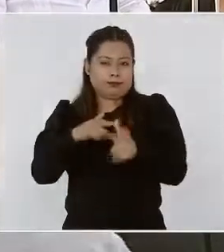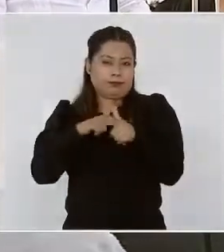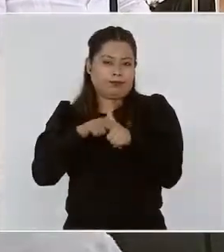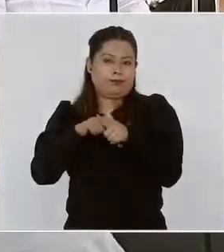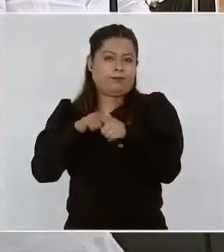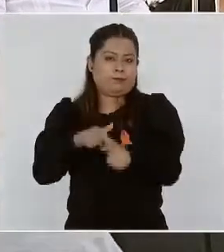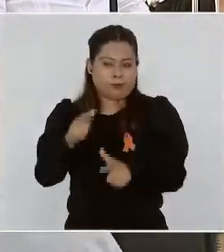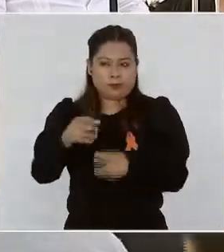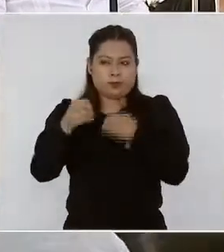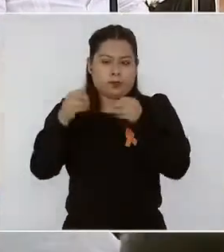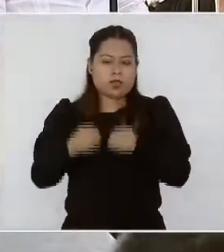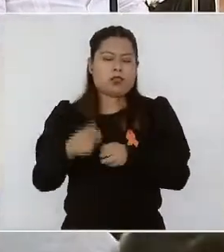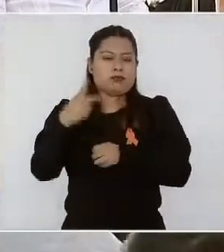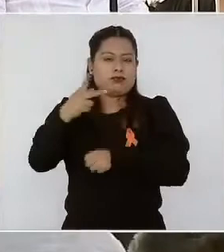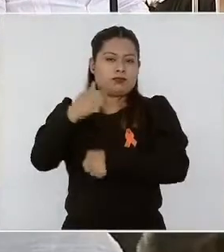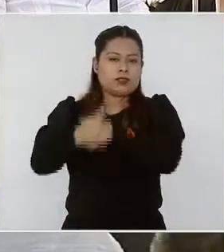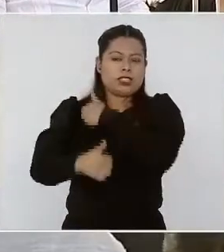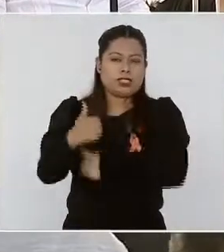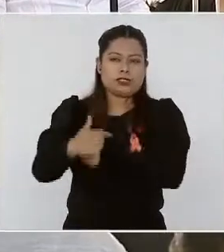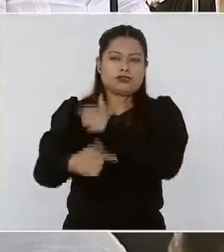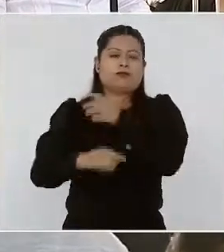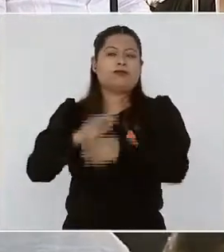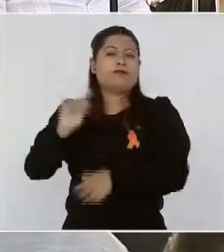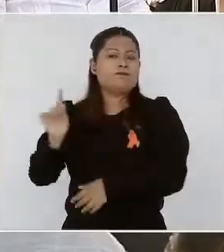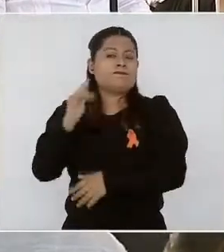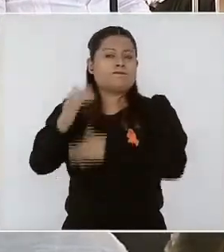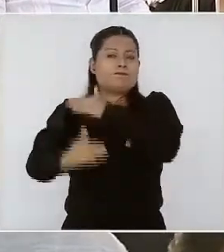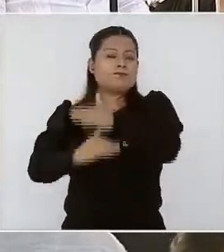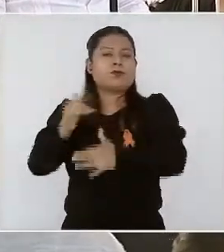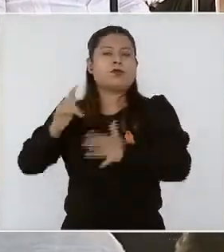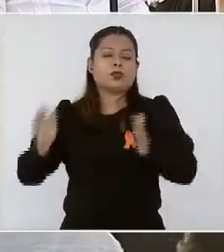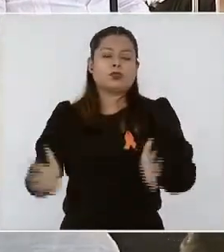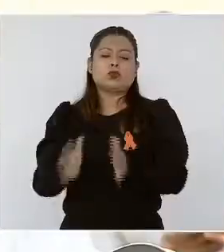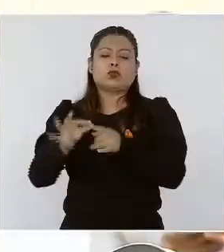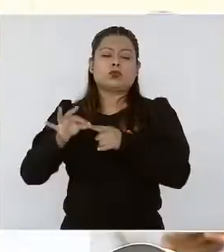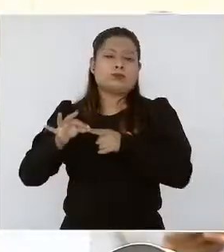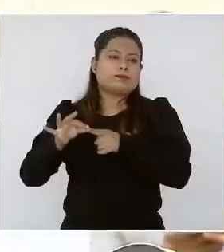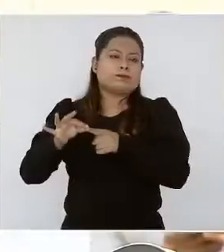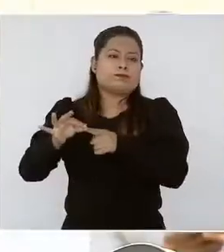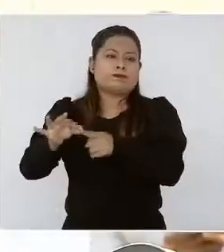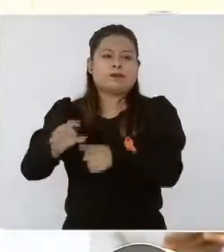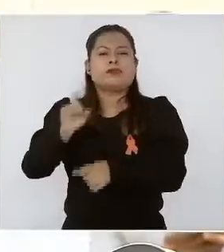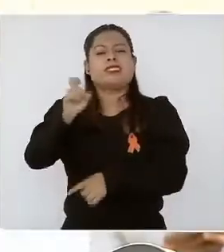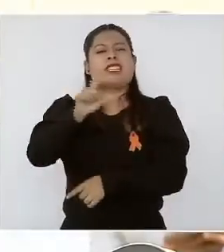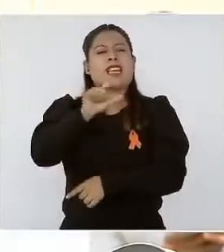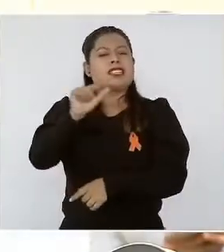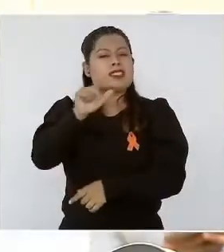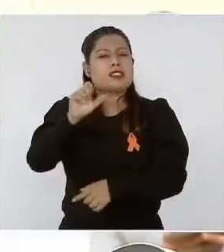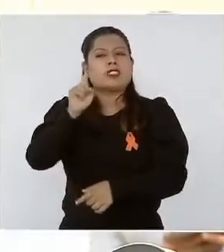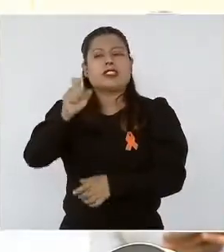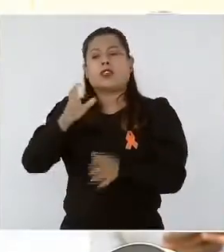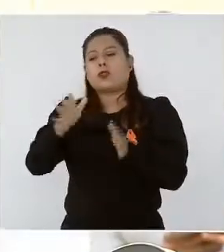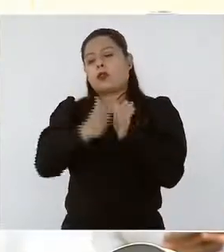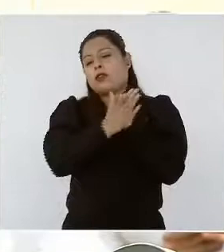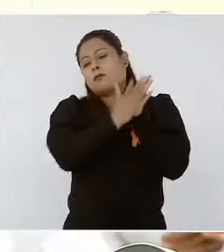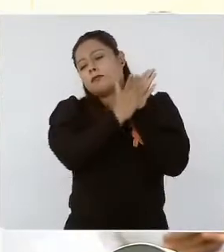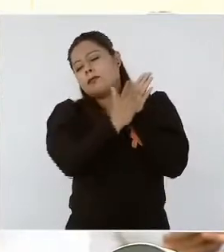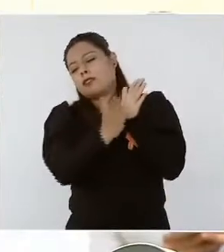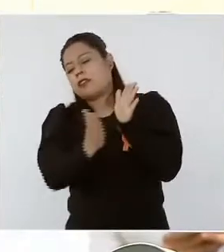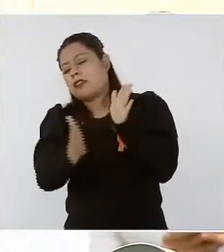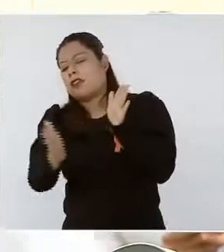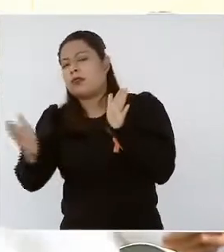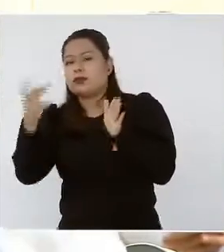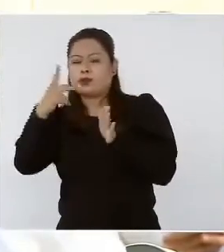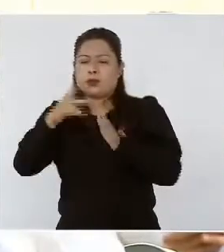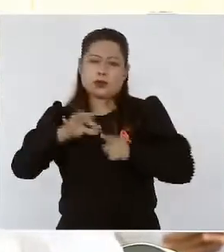ocupación, con esa carrera que vas a hacer, porque vas a tener allanado el camino. ¿Qué quiere decir allanado? Vas a tener aplanado, vas a tener